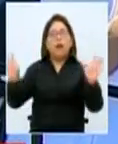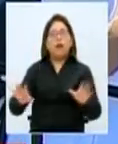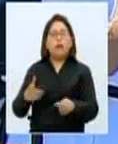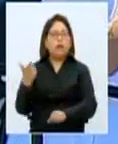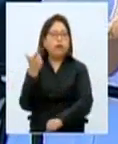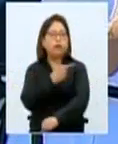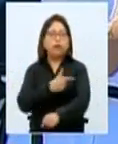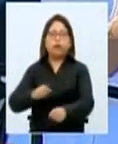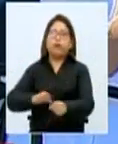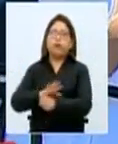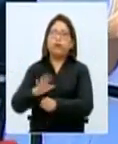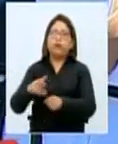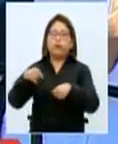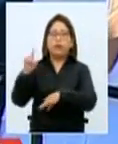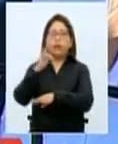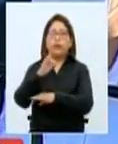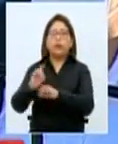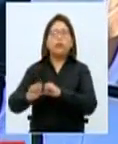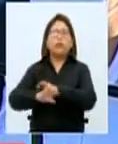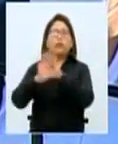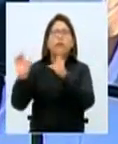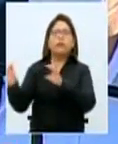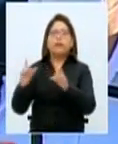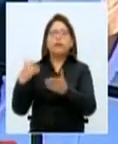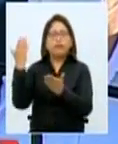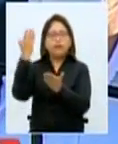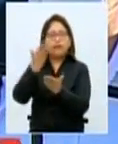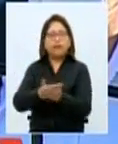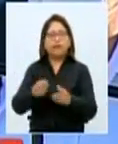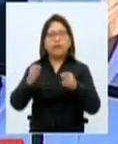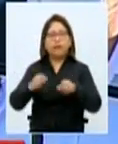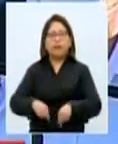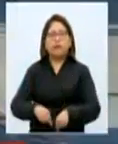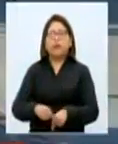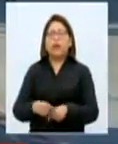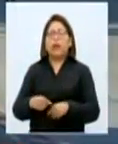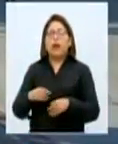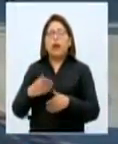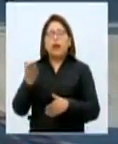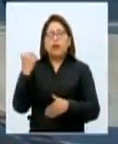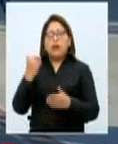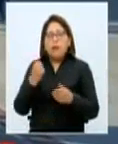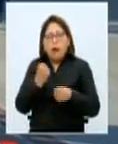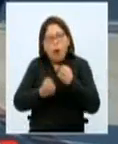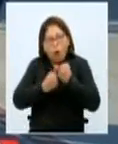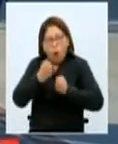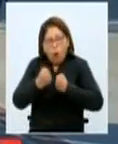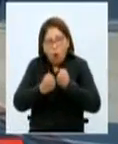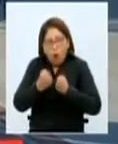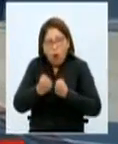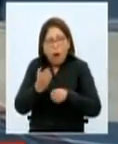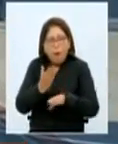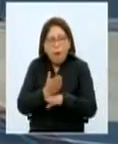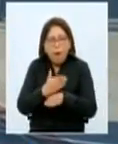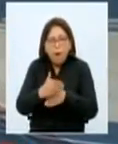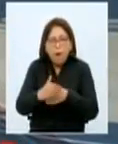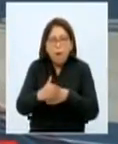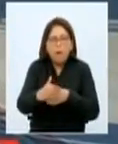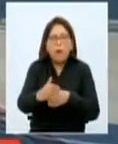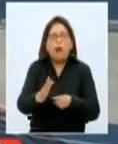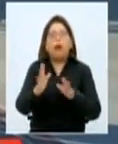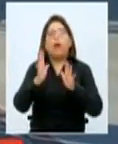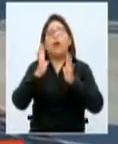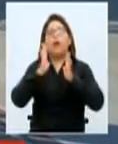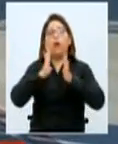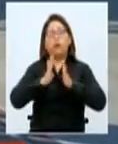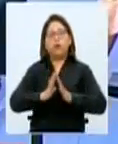ya las vacunas, estamos con la solución al final del túnel, ya vemos la luz para los bolivianos, es la